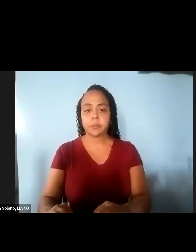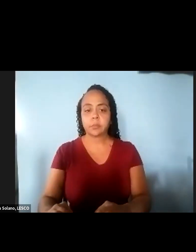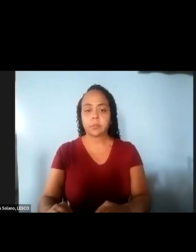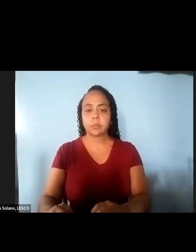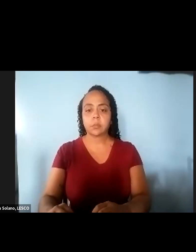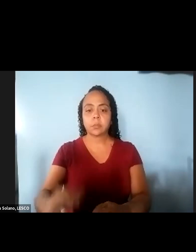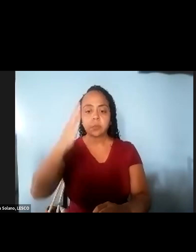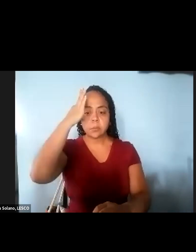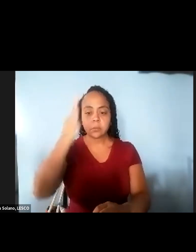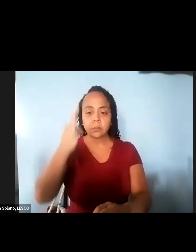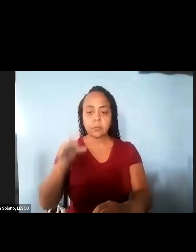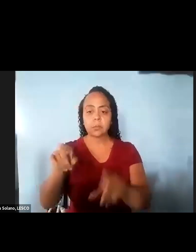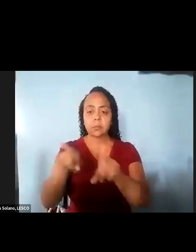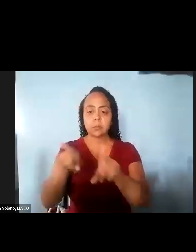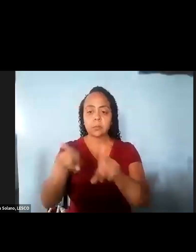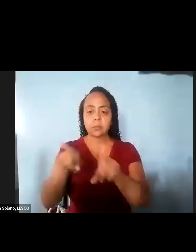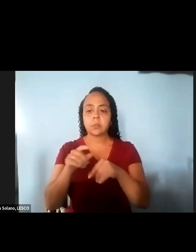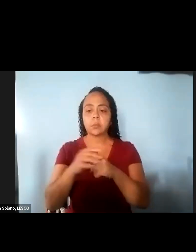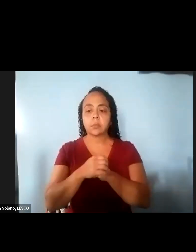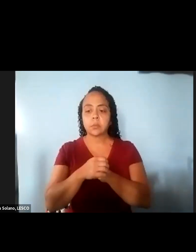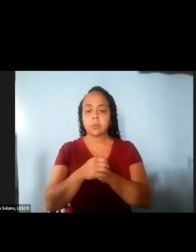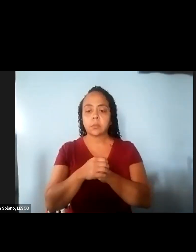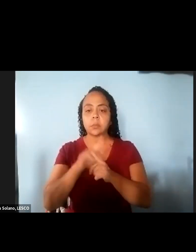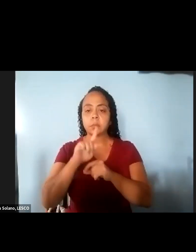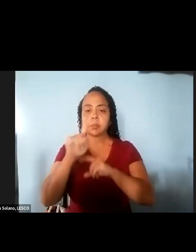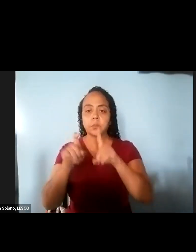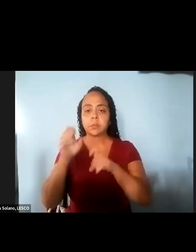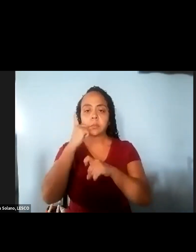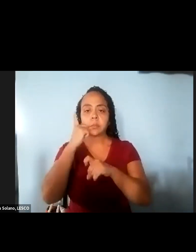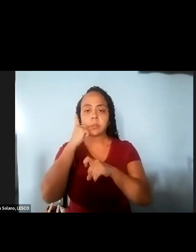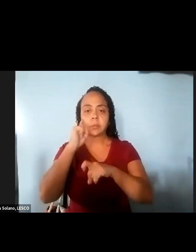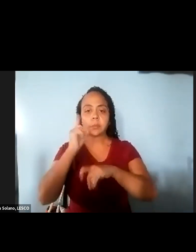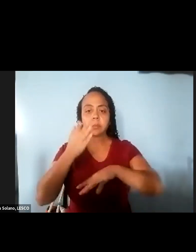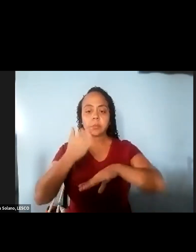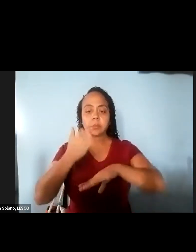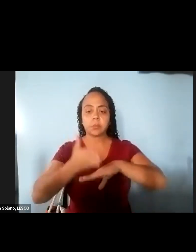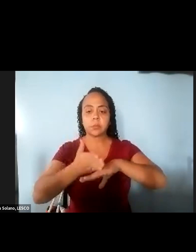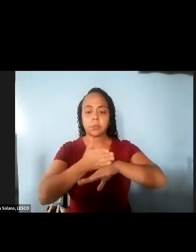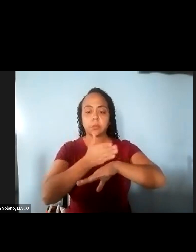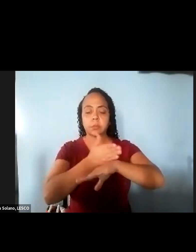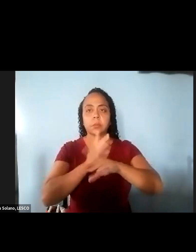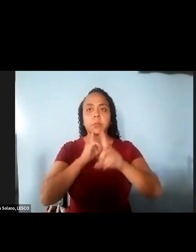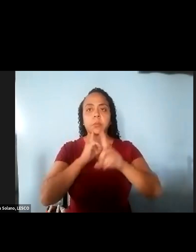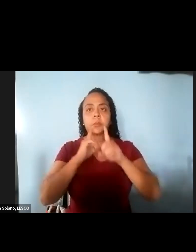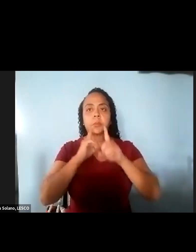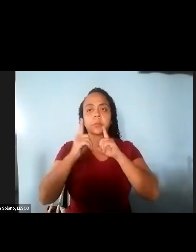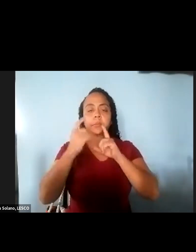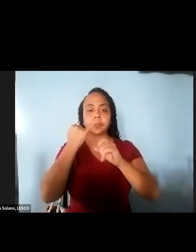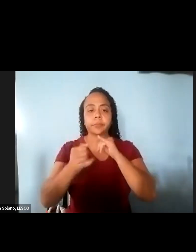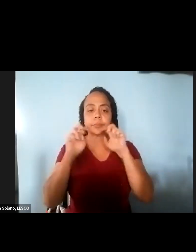pueden hacernos llegar sus preguntas por favor para enriquecer nuestro diálogo final con los panelistas igualmente